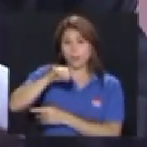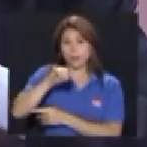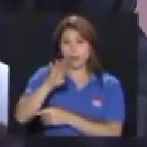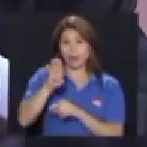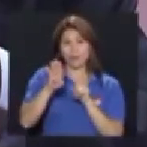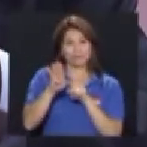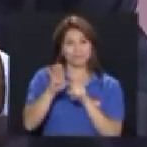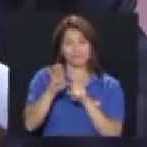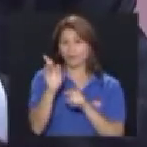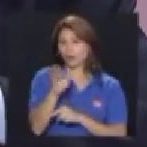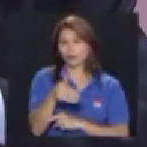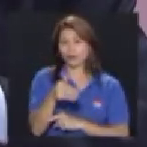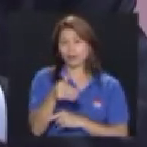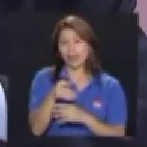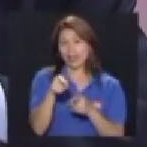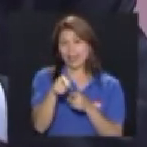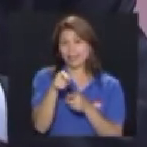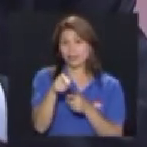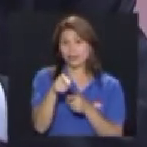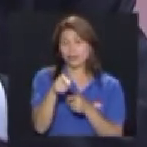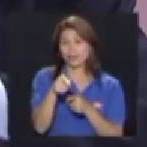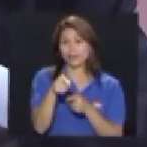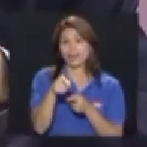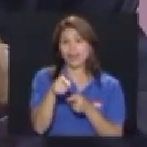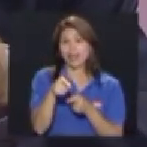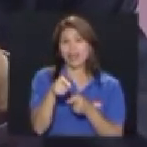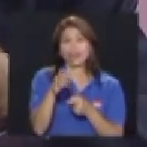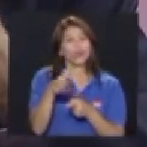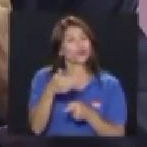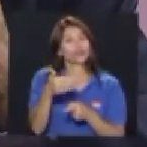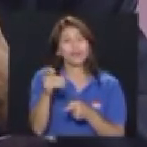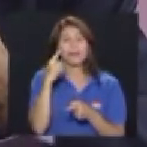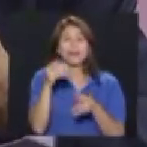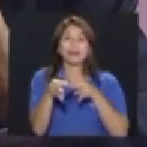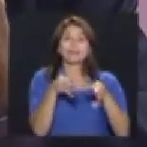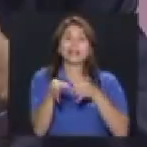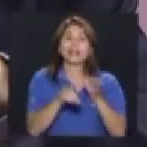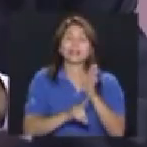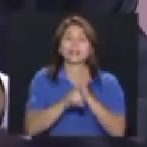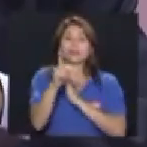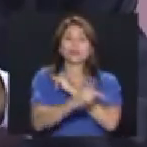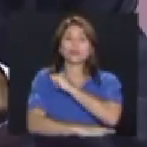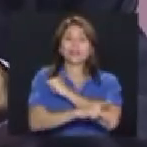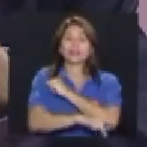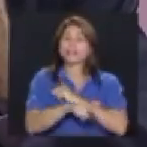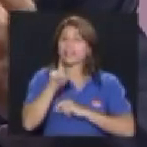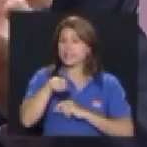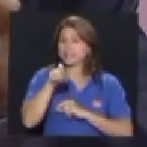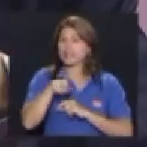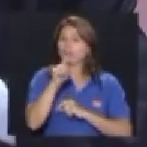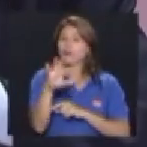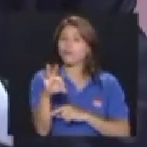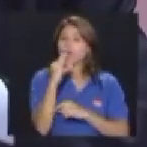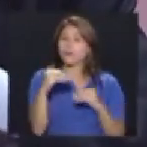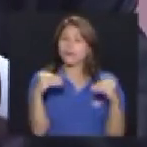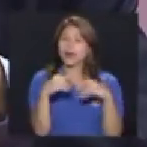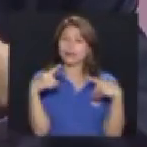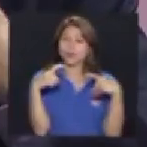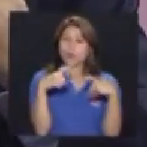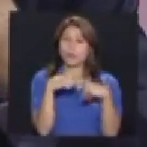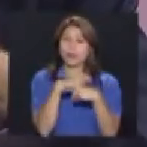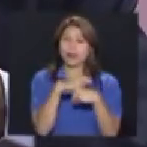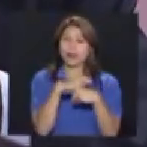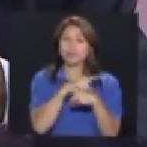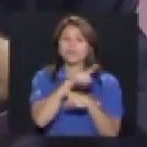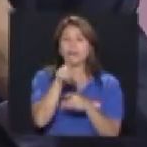para explicar el desarrollo de los países. Es necesario utilizar una medida más compleja que incorpore